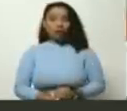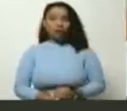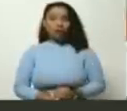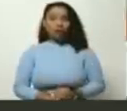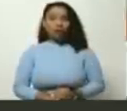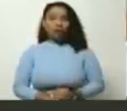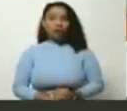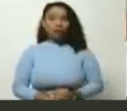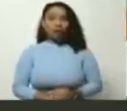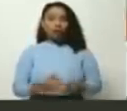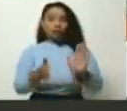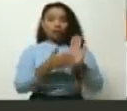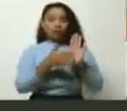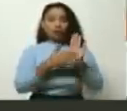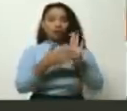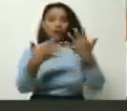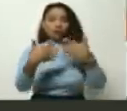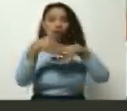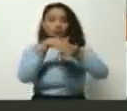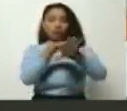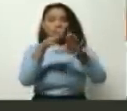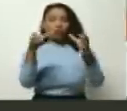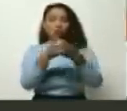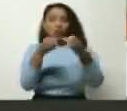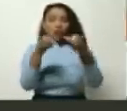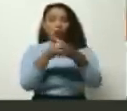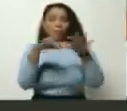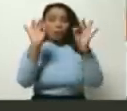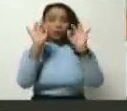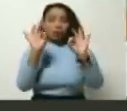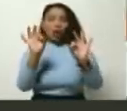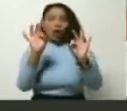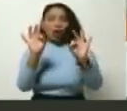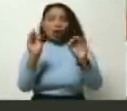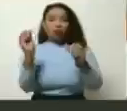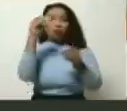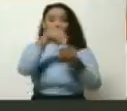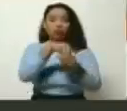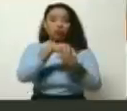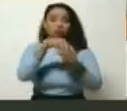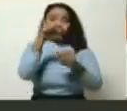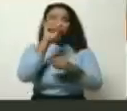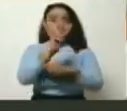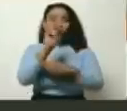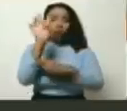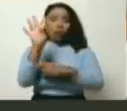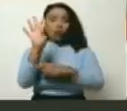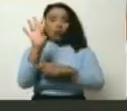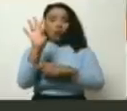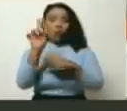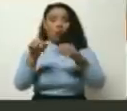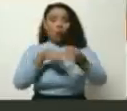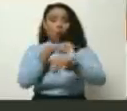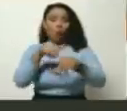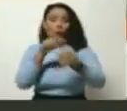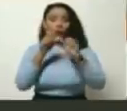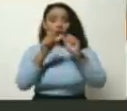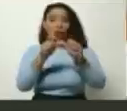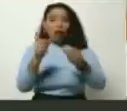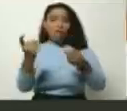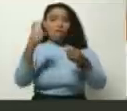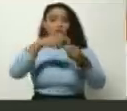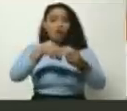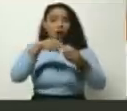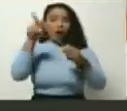A los efectos de la integración del Grupo Especial, dentro de las 24 horas siguientes a la suscripción de este